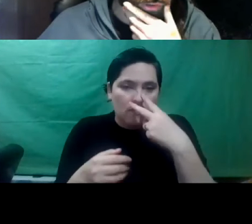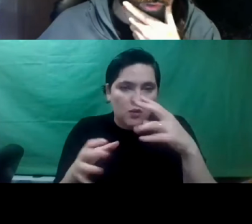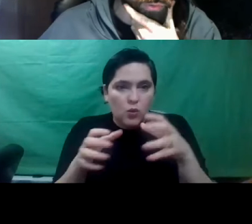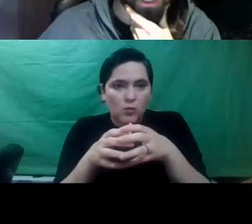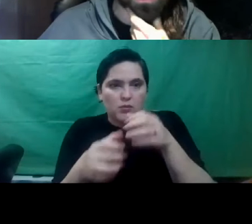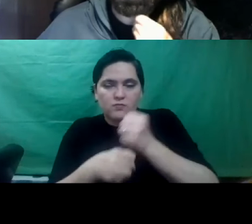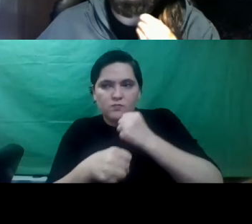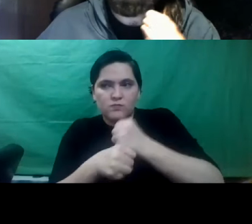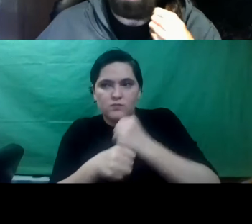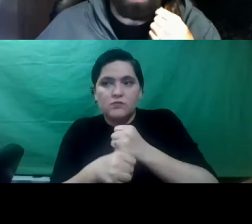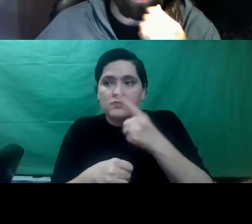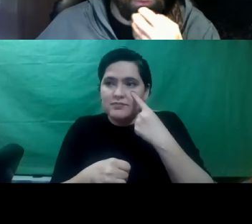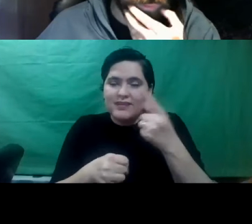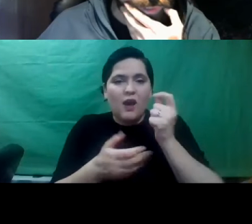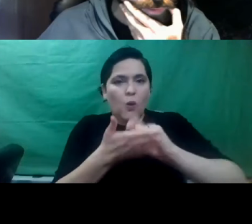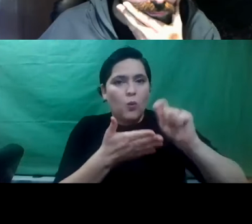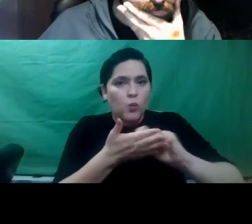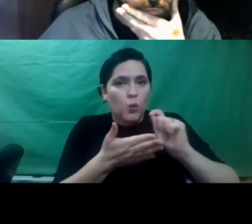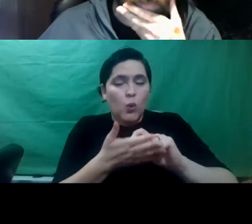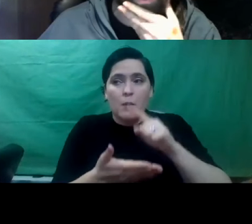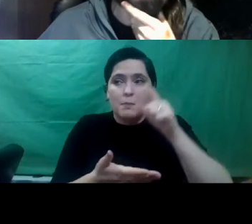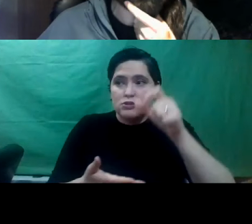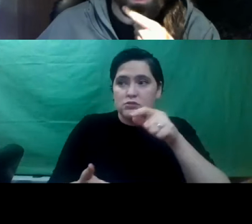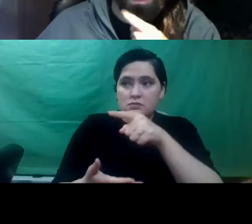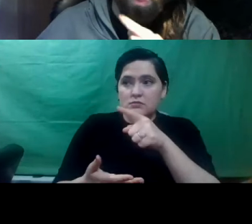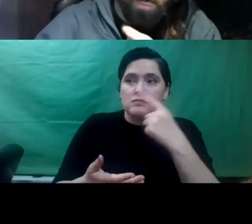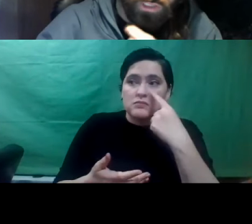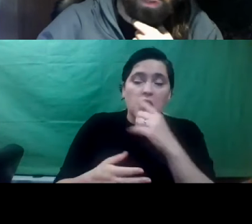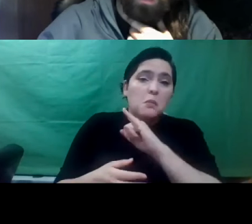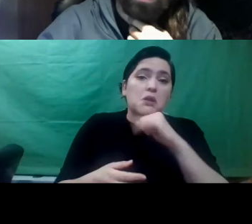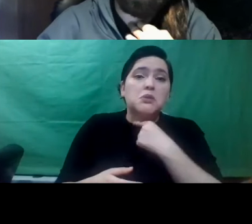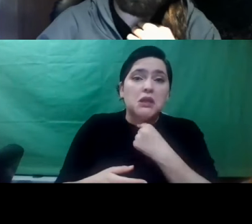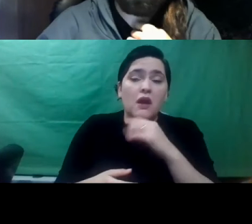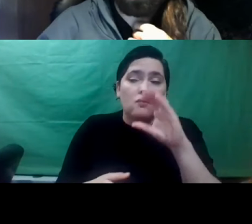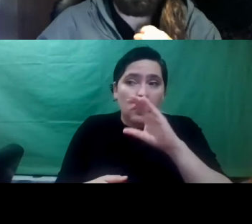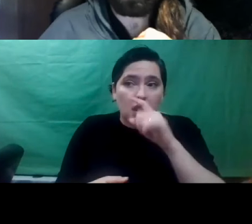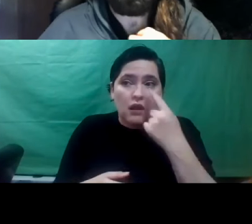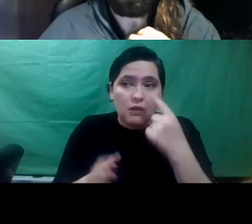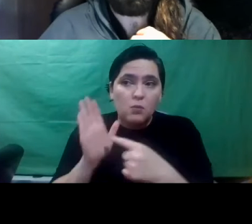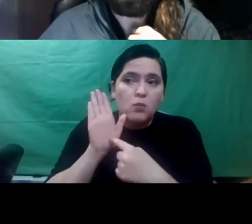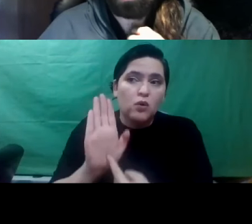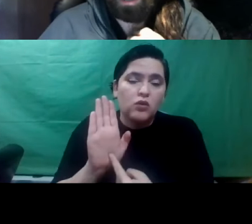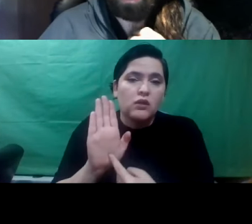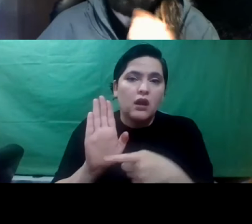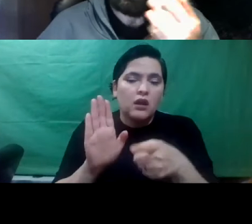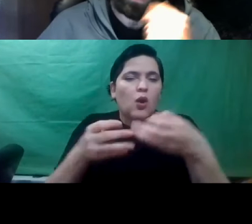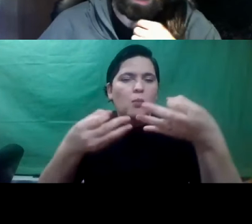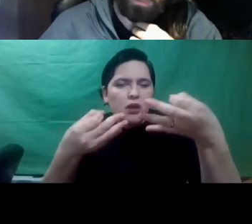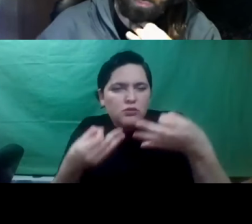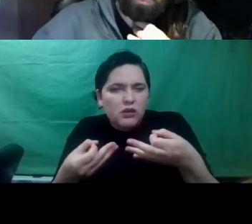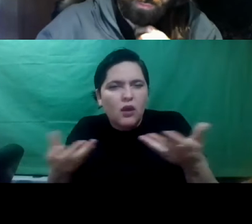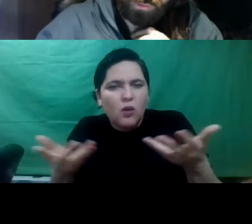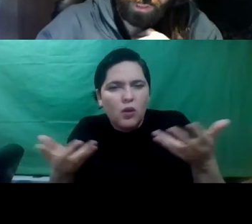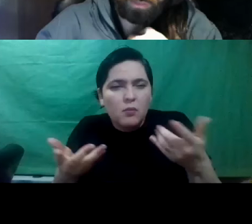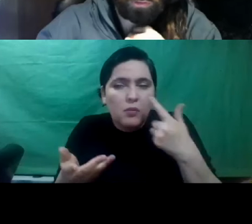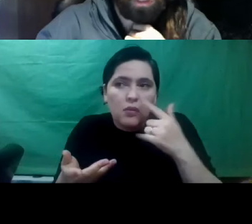acá muestro los autores, y en este paper, que ustedes lo pueden revisar si lo quieren buscar. Y voy a mostrar brevemente los resultados de este trabajo. Si me queda